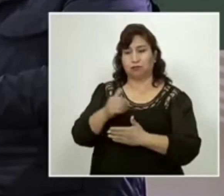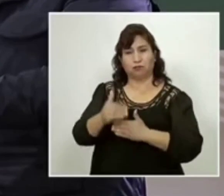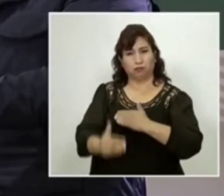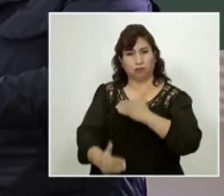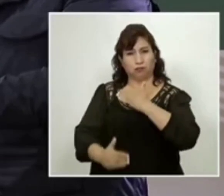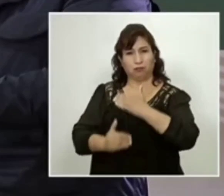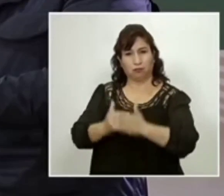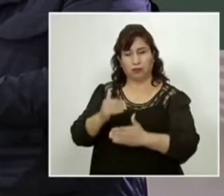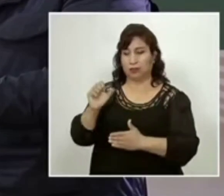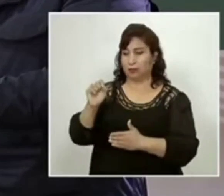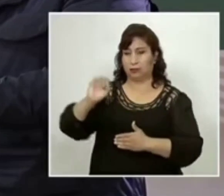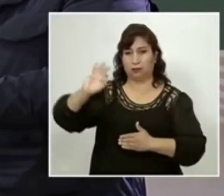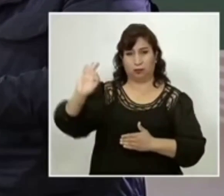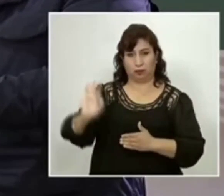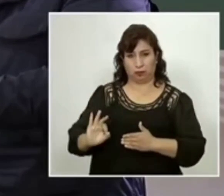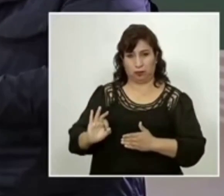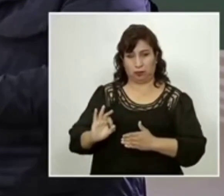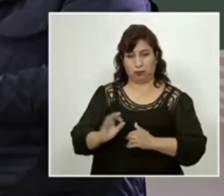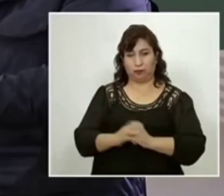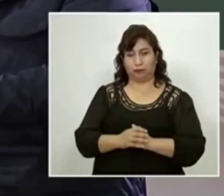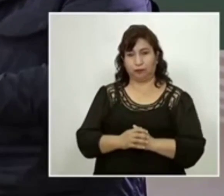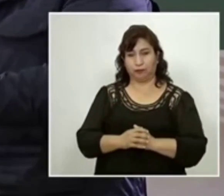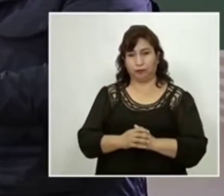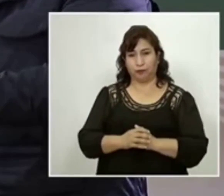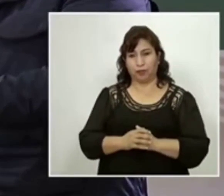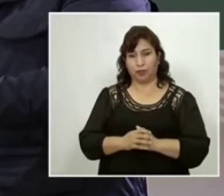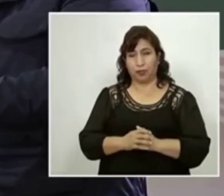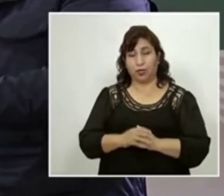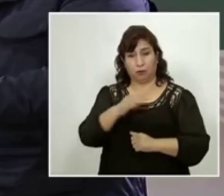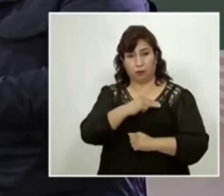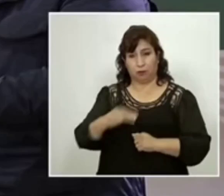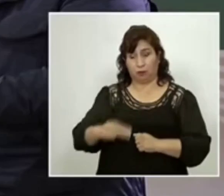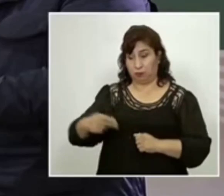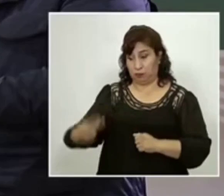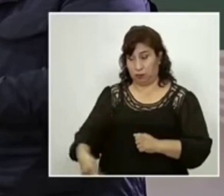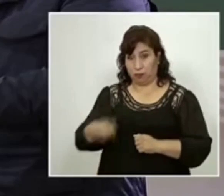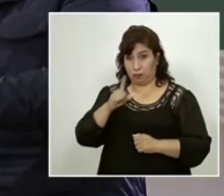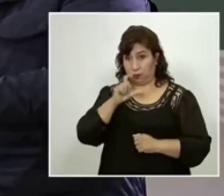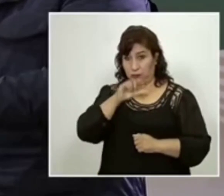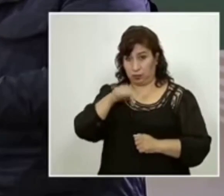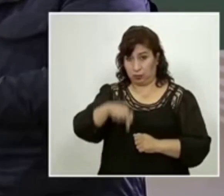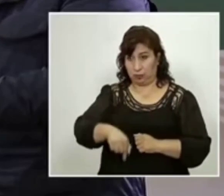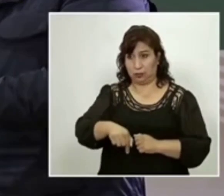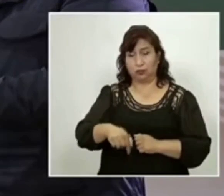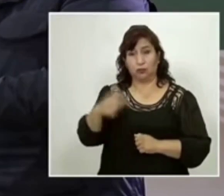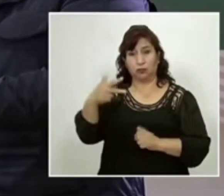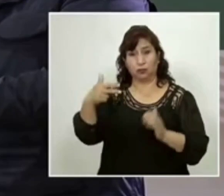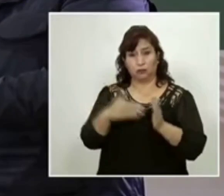del 60%. En el municipio de Aguascalientes,